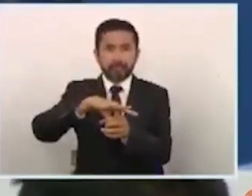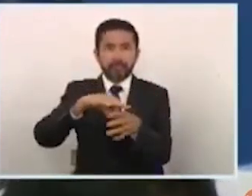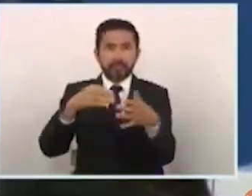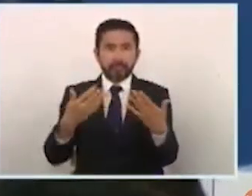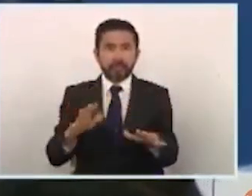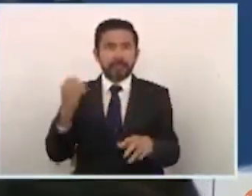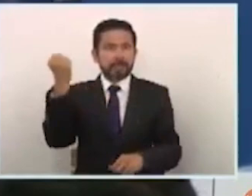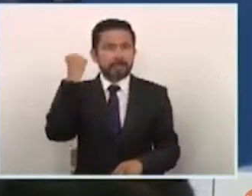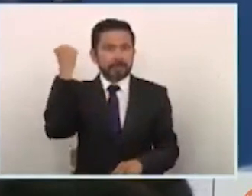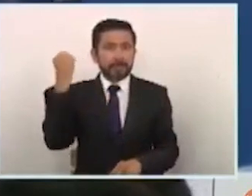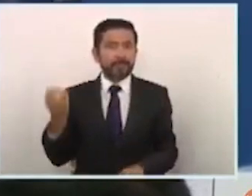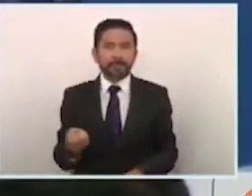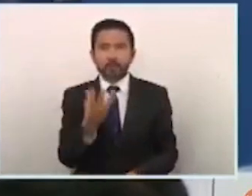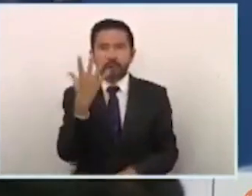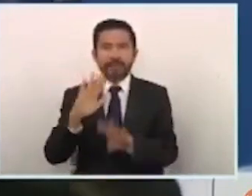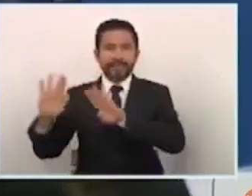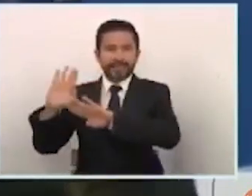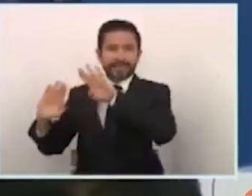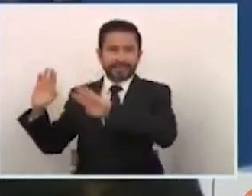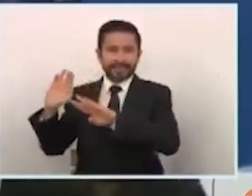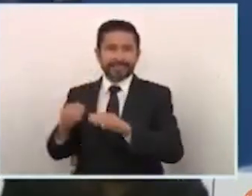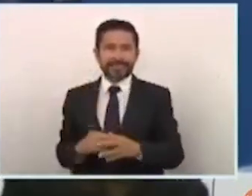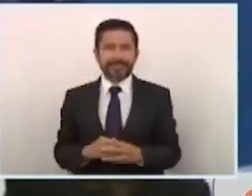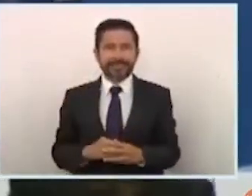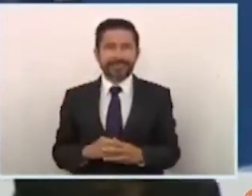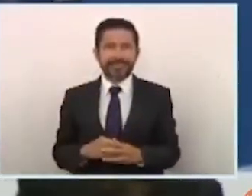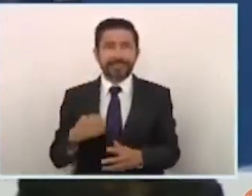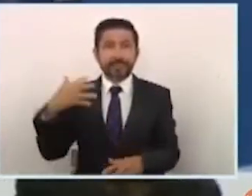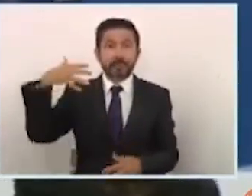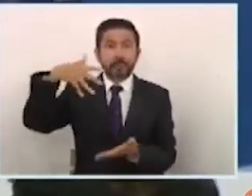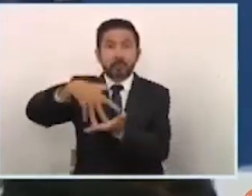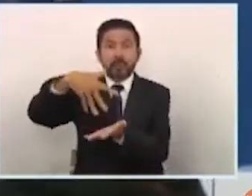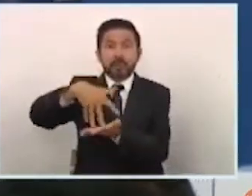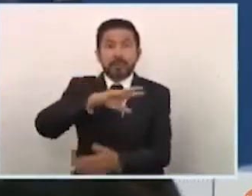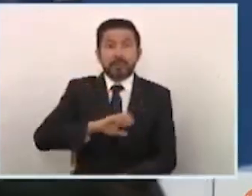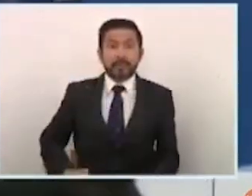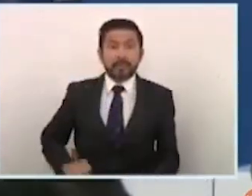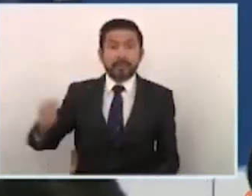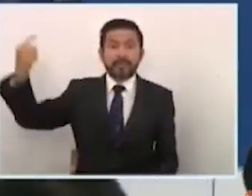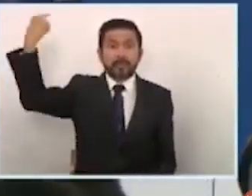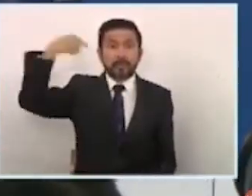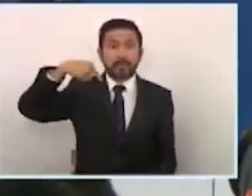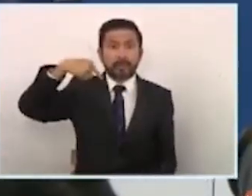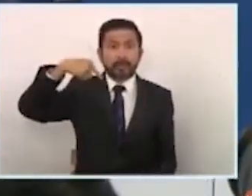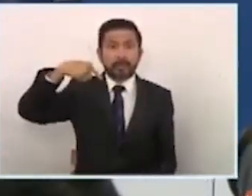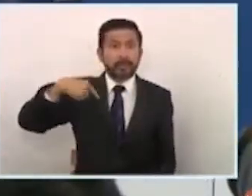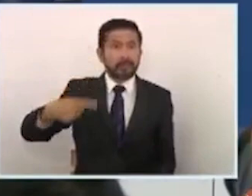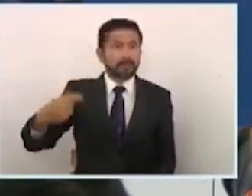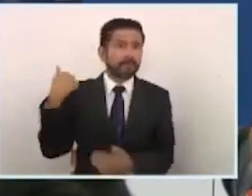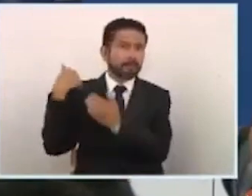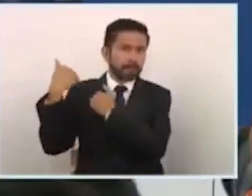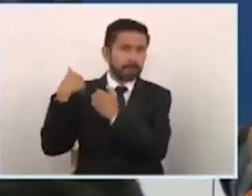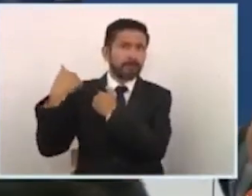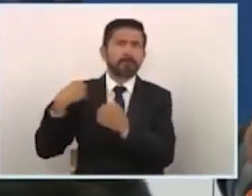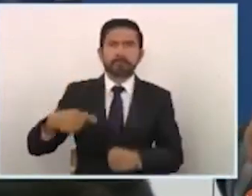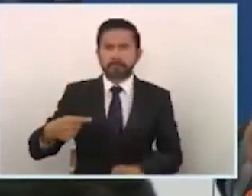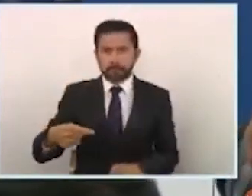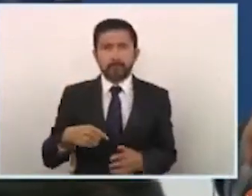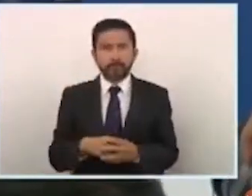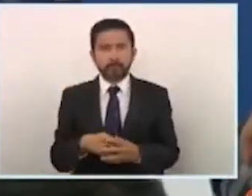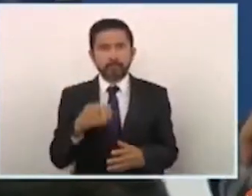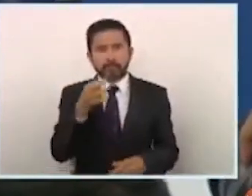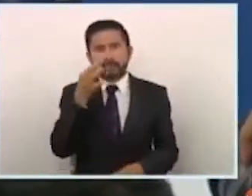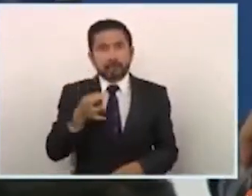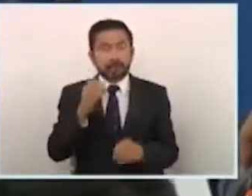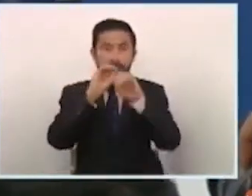es histórico, porque es lo que el pueblo salvadoreño siempre nos pidió. Y por supuesto que